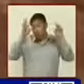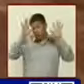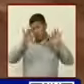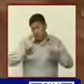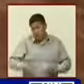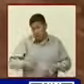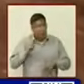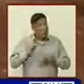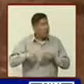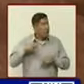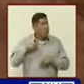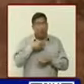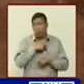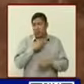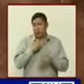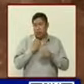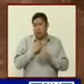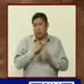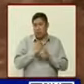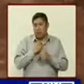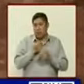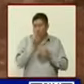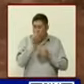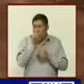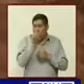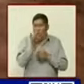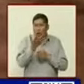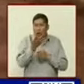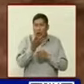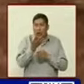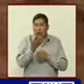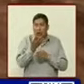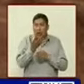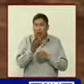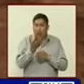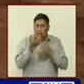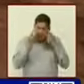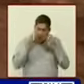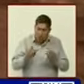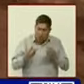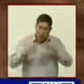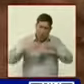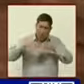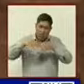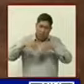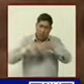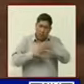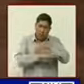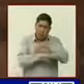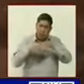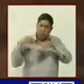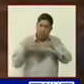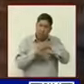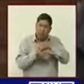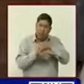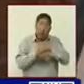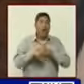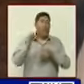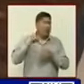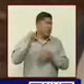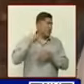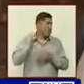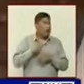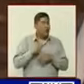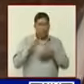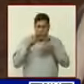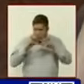porque no podemos trabajar si es que está con húmedo, ¿no? Pero vemos una bóveda, alcalde, ¿ha habido algún daño al interior? Buena su pregunta.